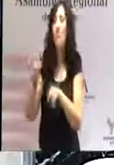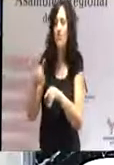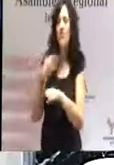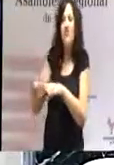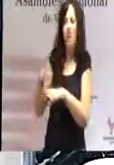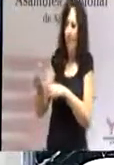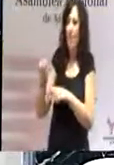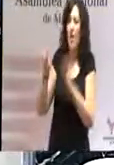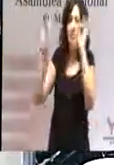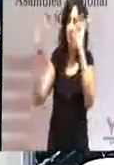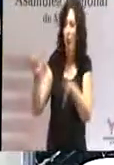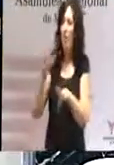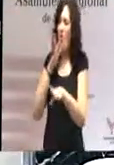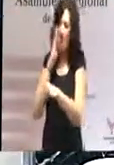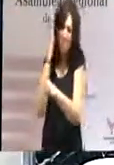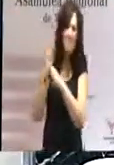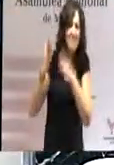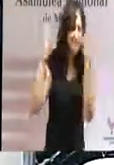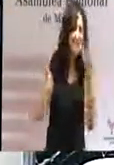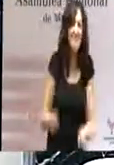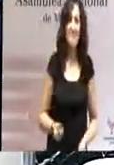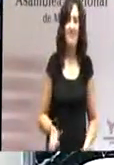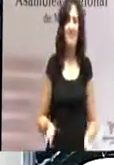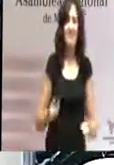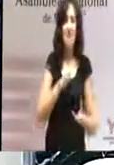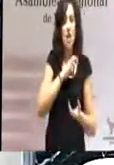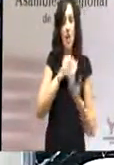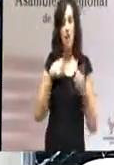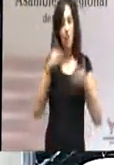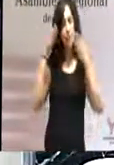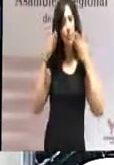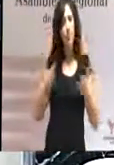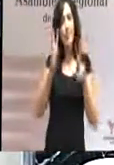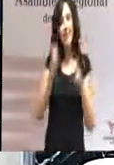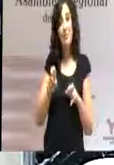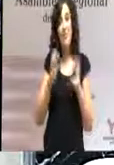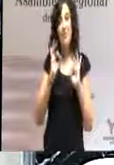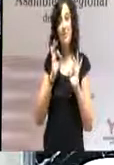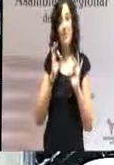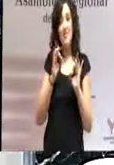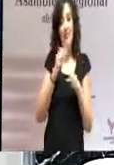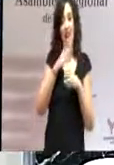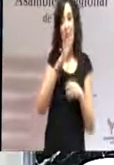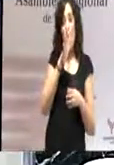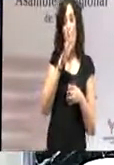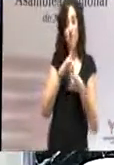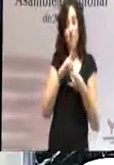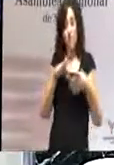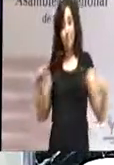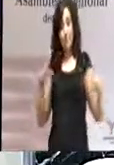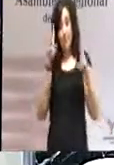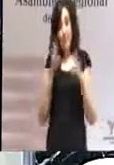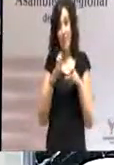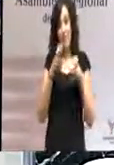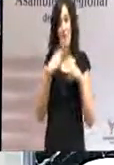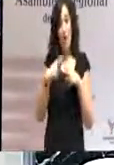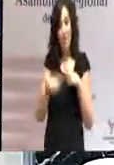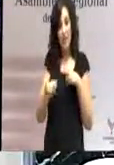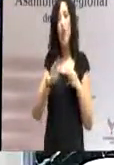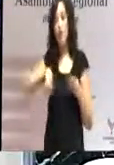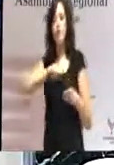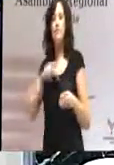Señorías, y me dirijo a todos, si despojan el debate del agua de esa carga ideológica y partidista, nos tendrán al lado